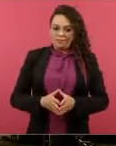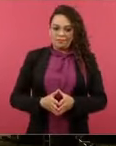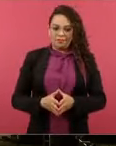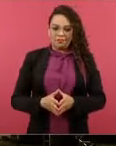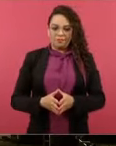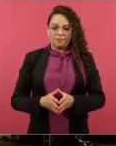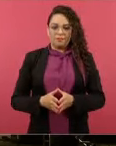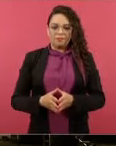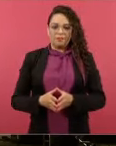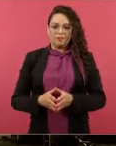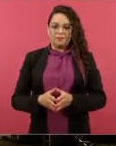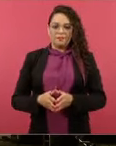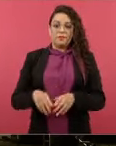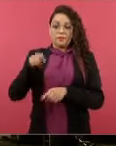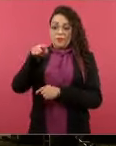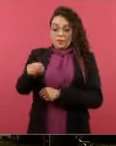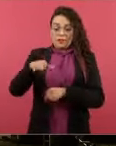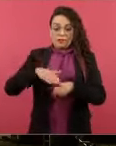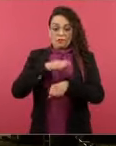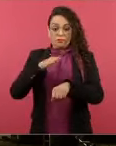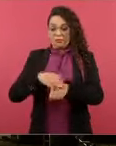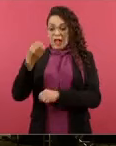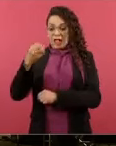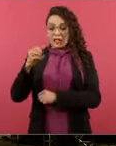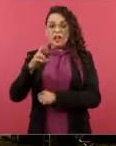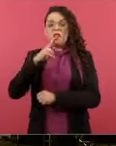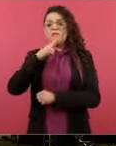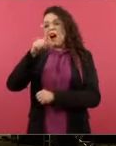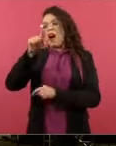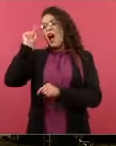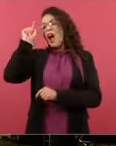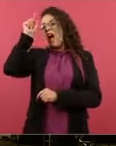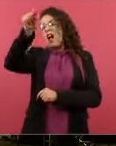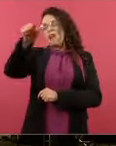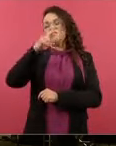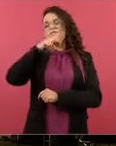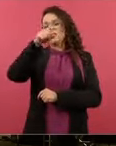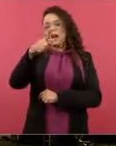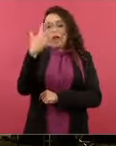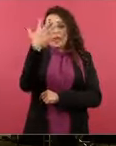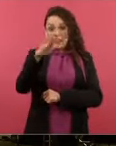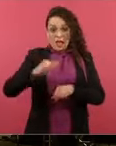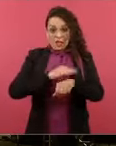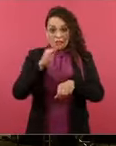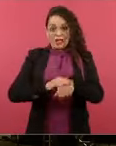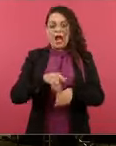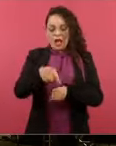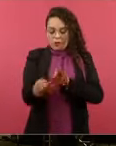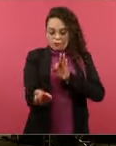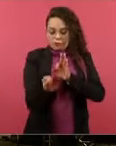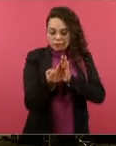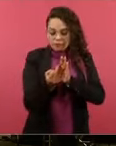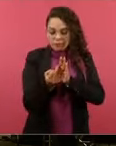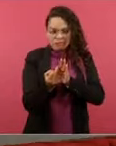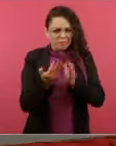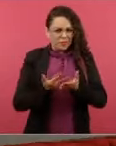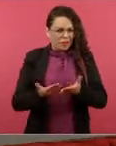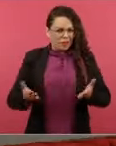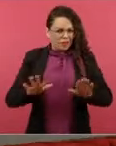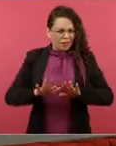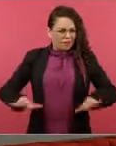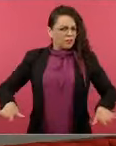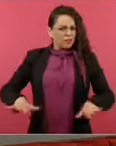de 0, pues que se vaya para atrás, ¿no? Ahí que ni lo vean. Entonces, ahora queremos otra cosa. Y los